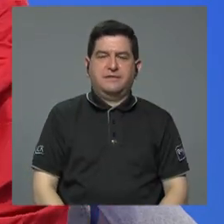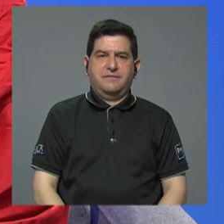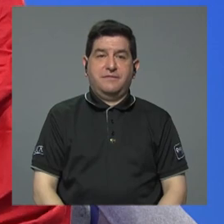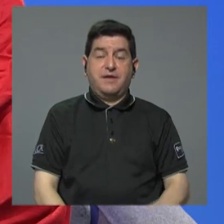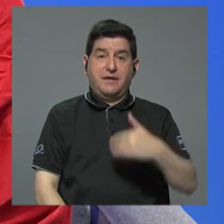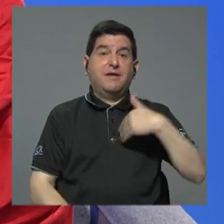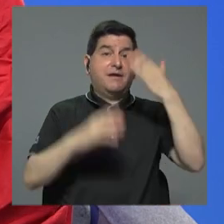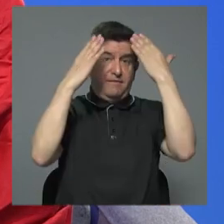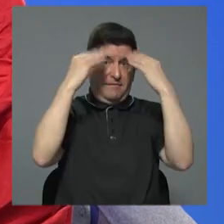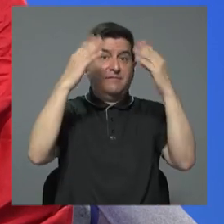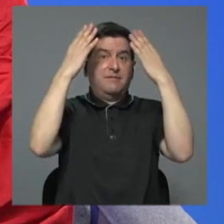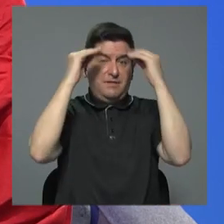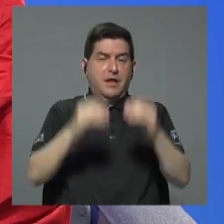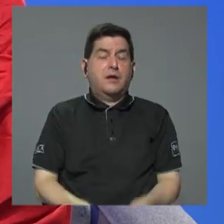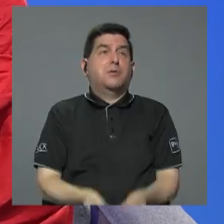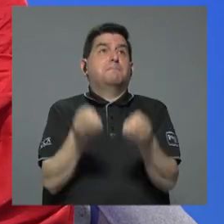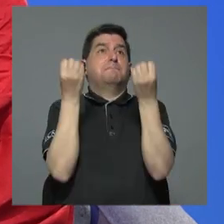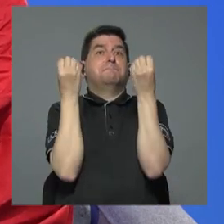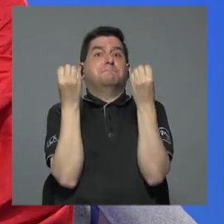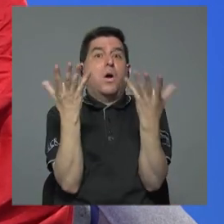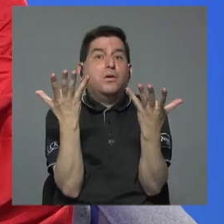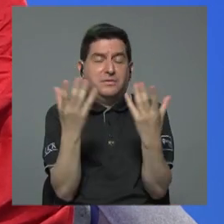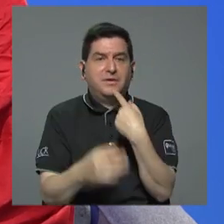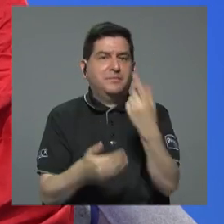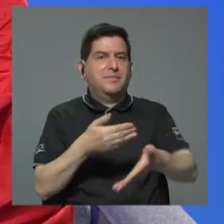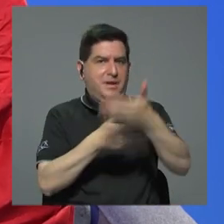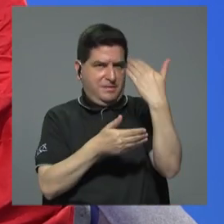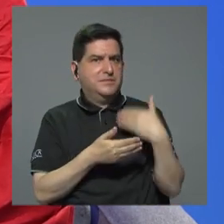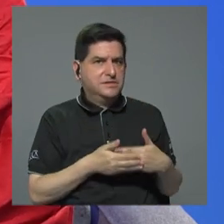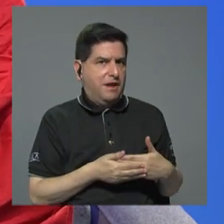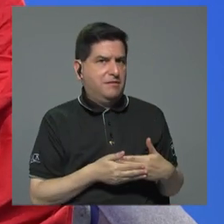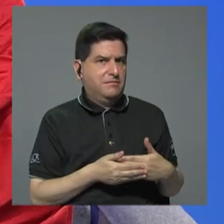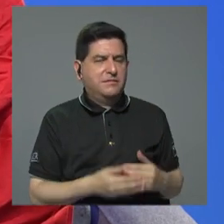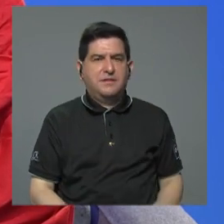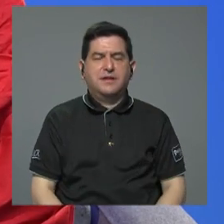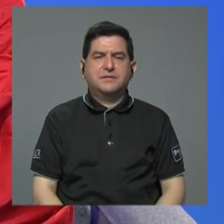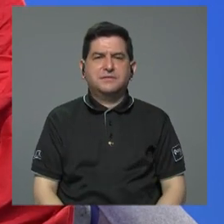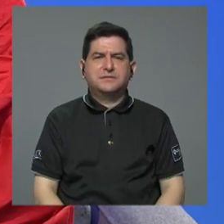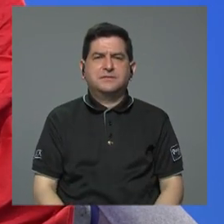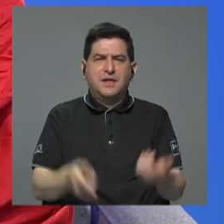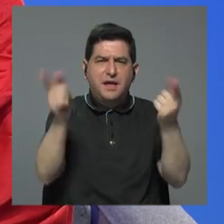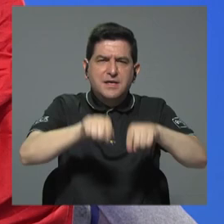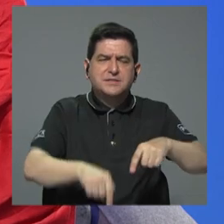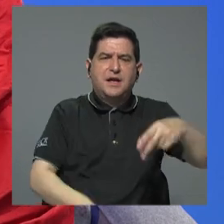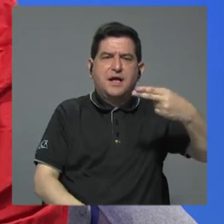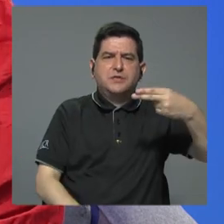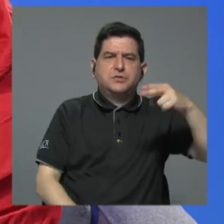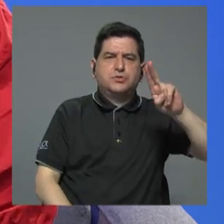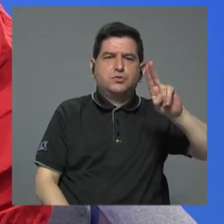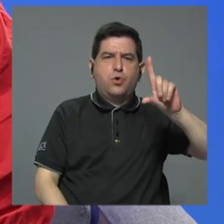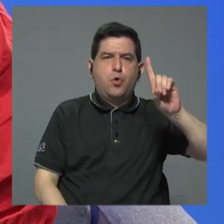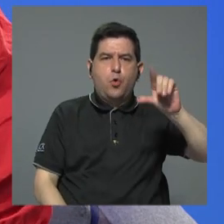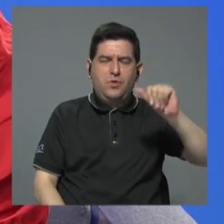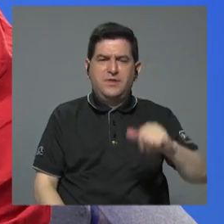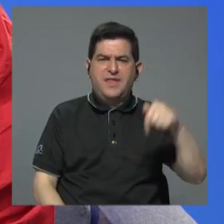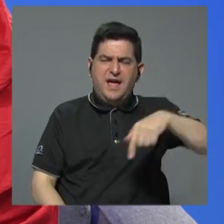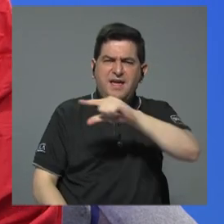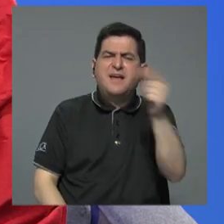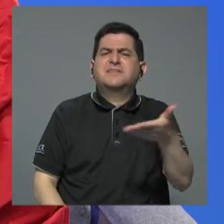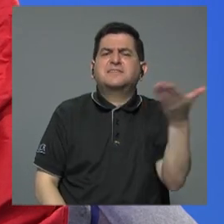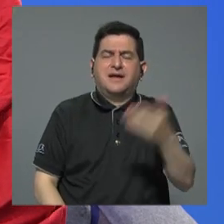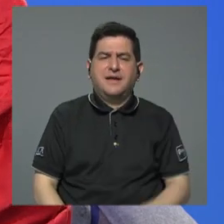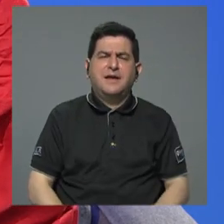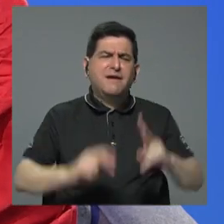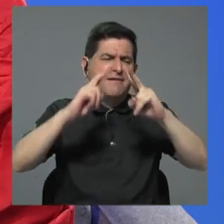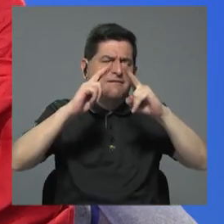tenemos información abundante, decíamos. Hulda, nos presentas esta semana, ¿qué tenemos? Vamos a hacer